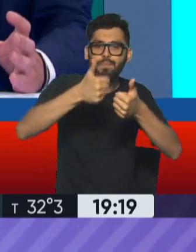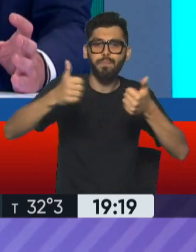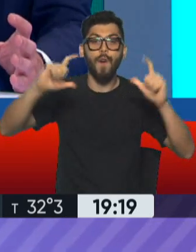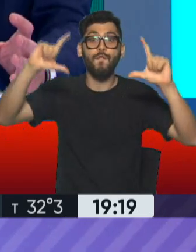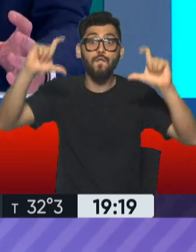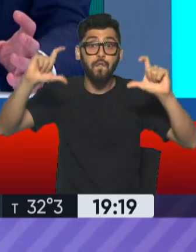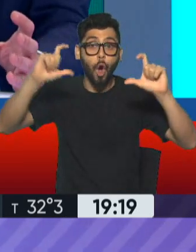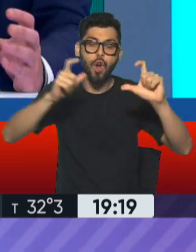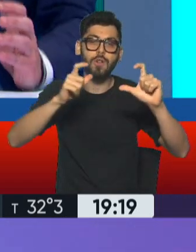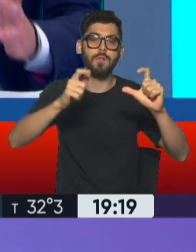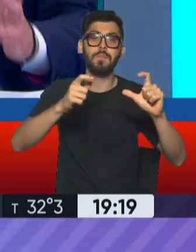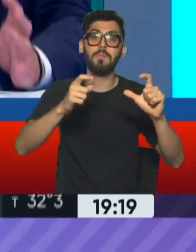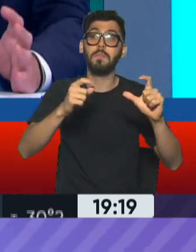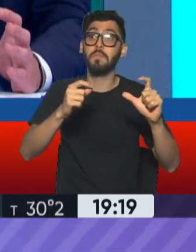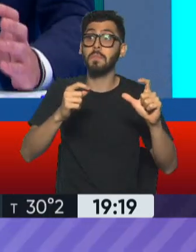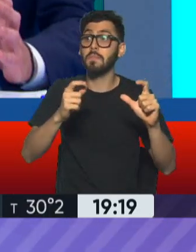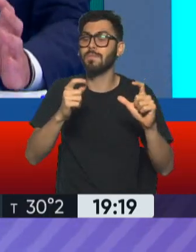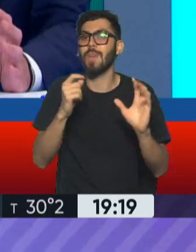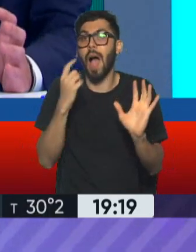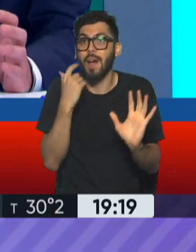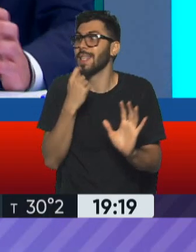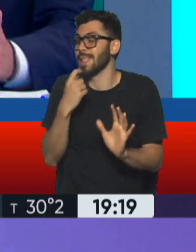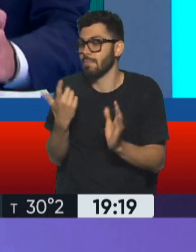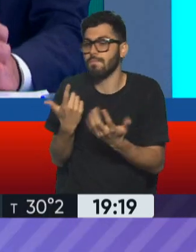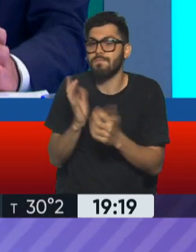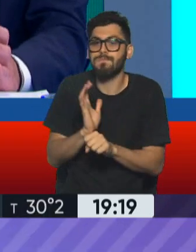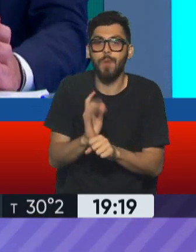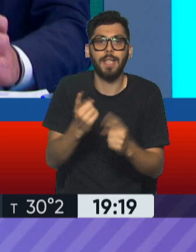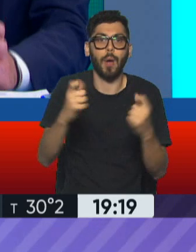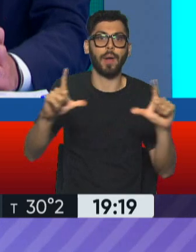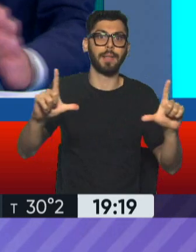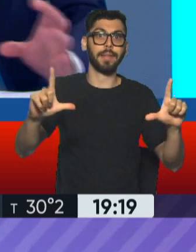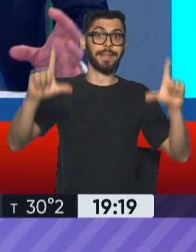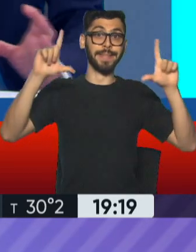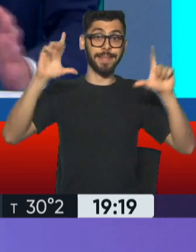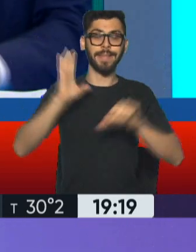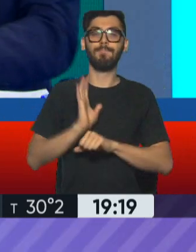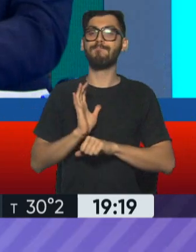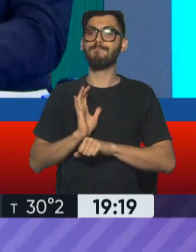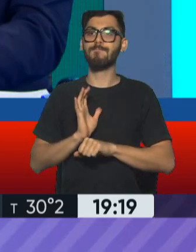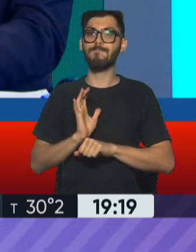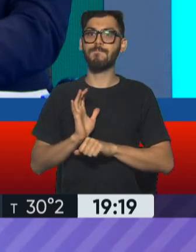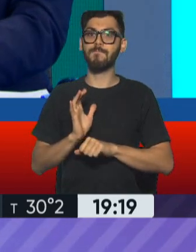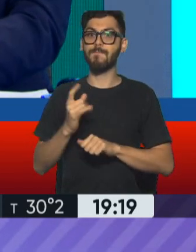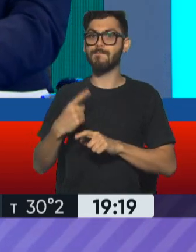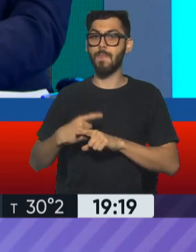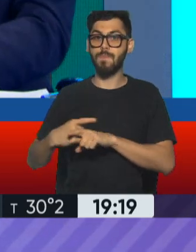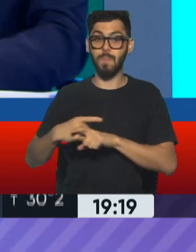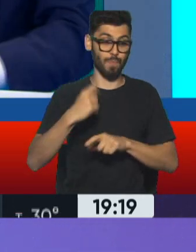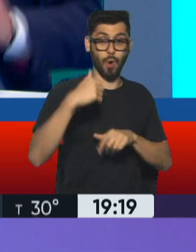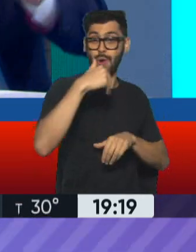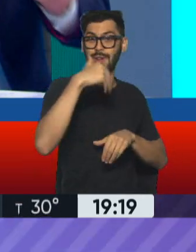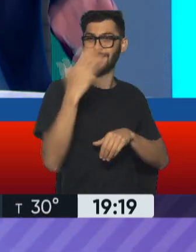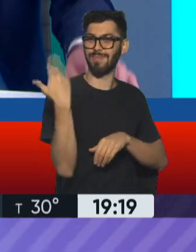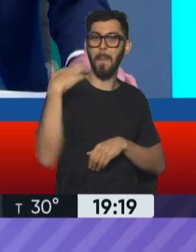que forjar una imagen que de alguna manera intente barrer con las inquinas que se abrieron después del resultado de las